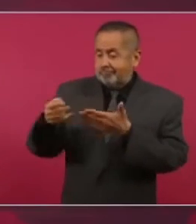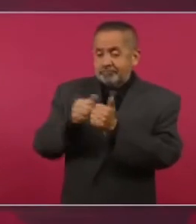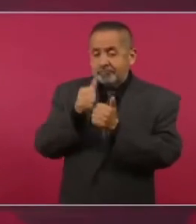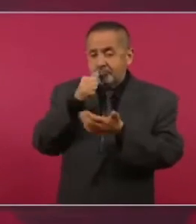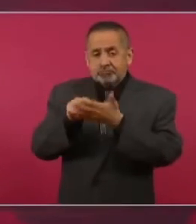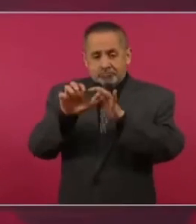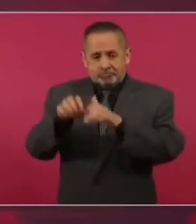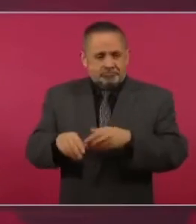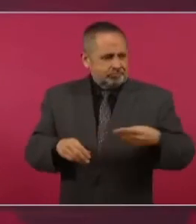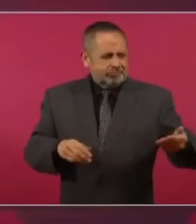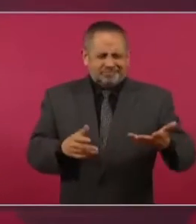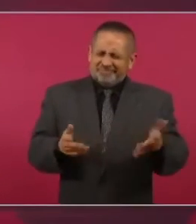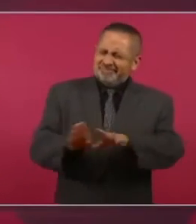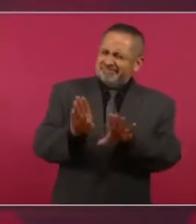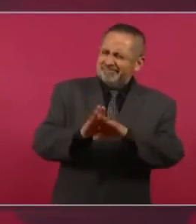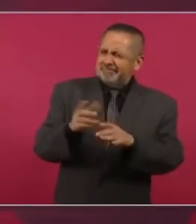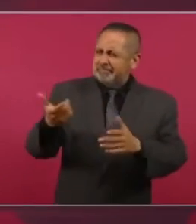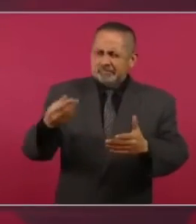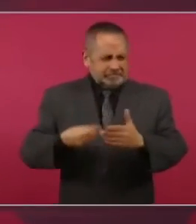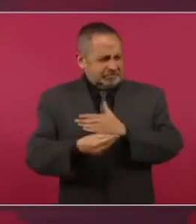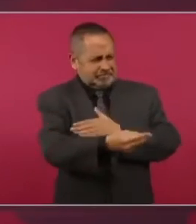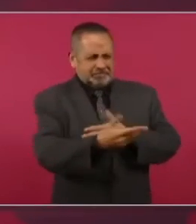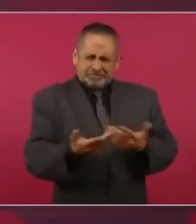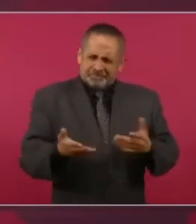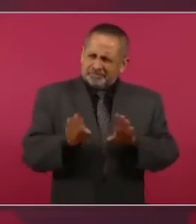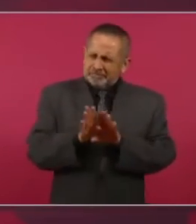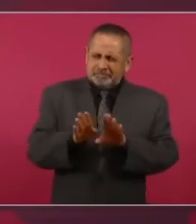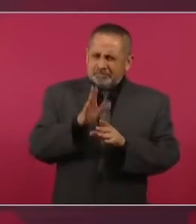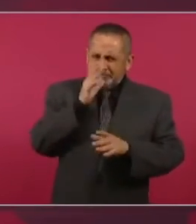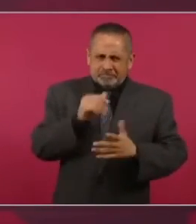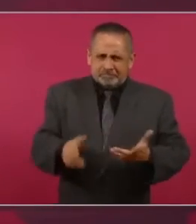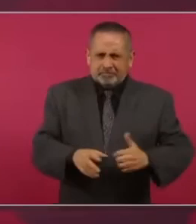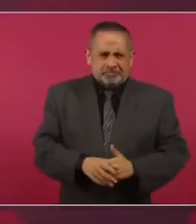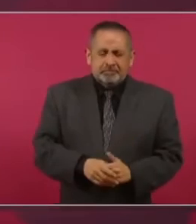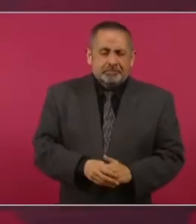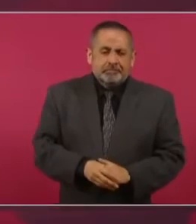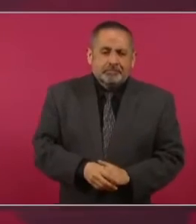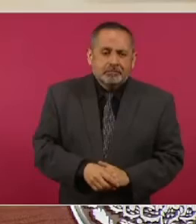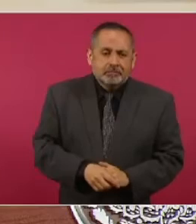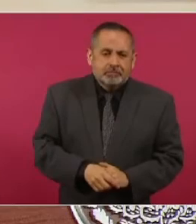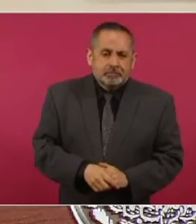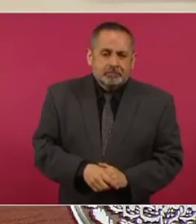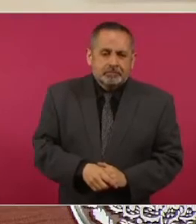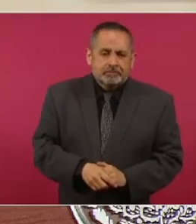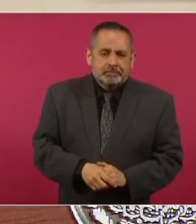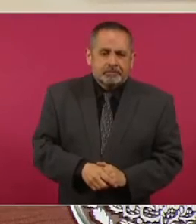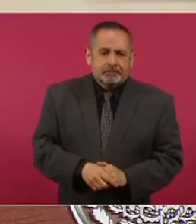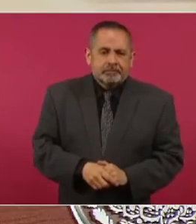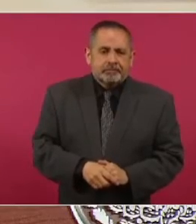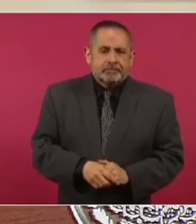¿cómo? O sea, yo no puedo decir